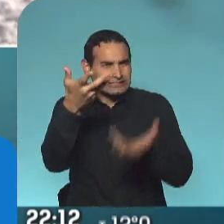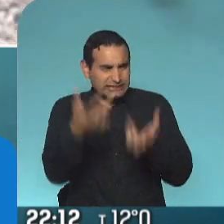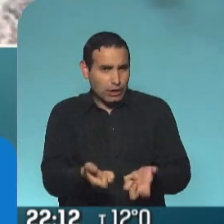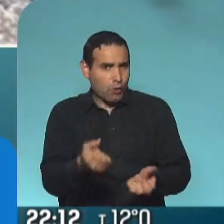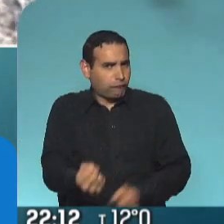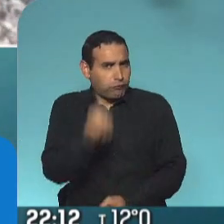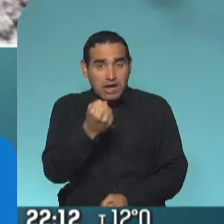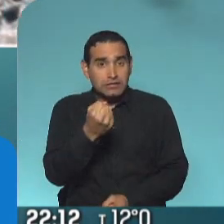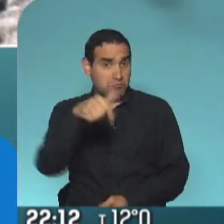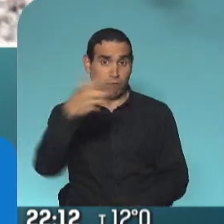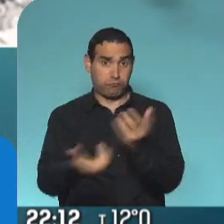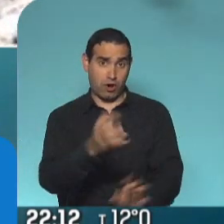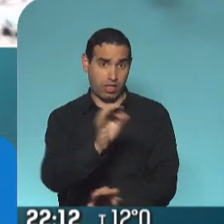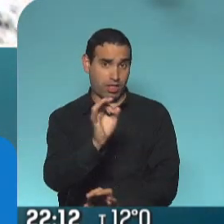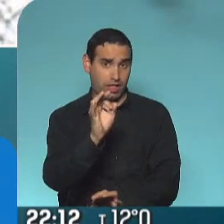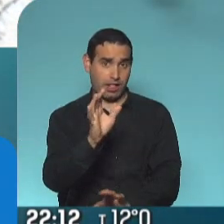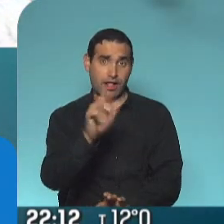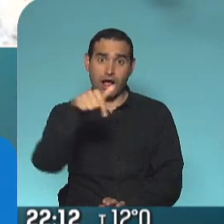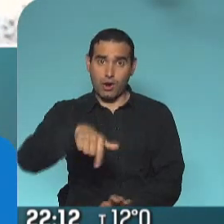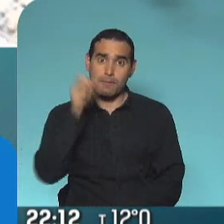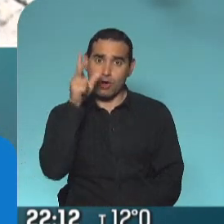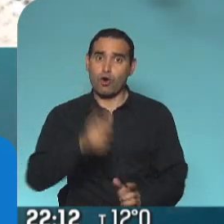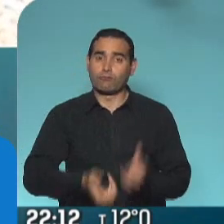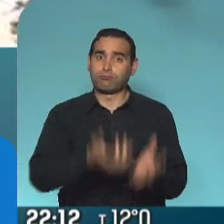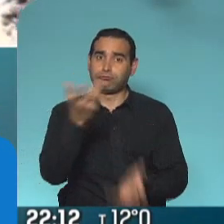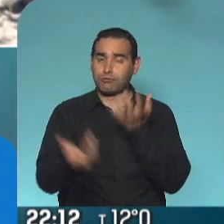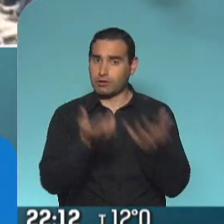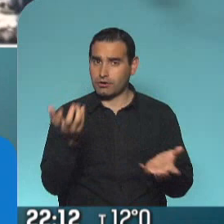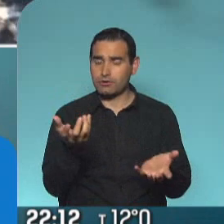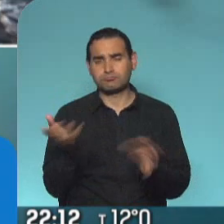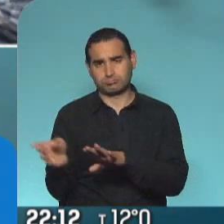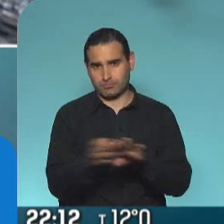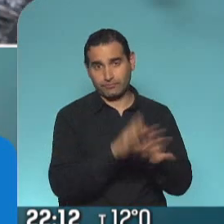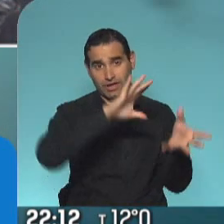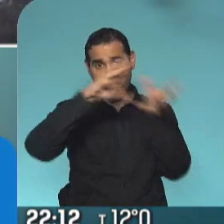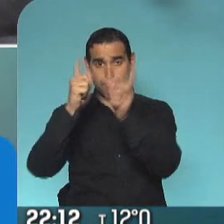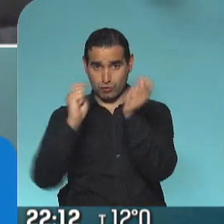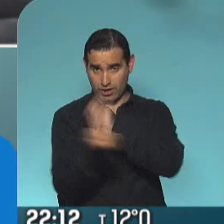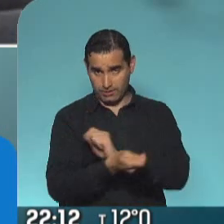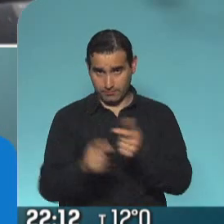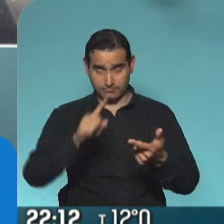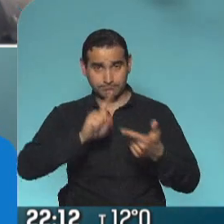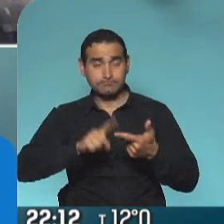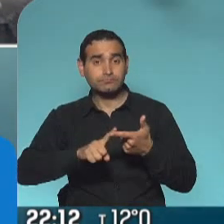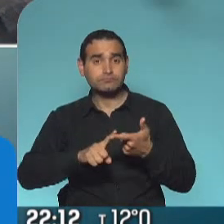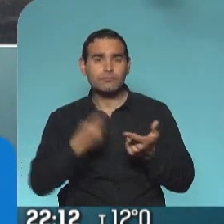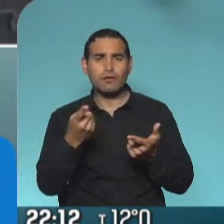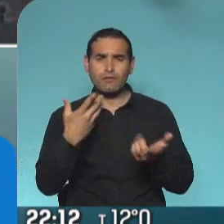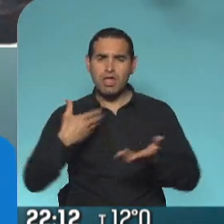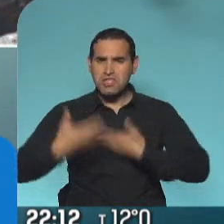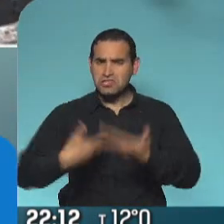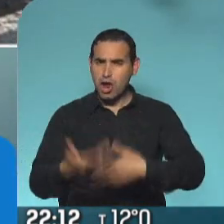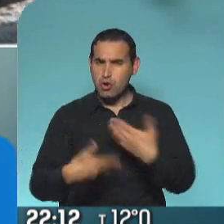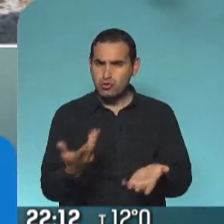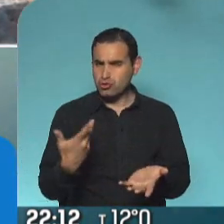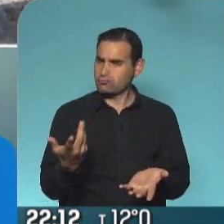hubo la magnitud de incendios y de quema de tantas hectáreas como ahora. Entonces, por un lado el cambio climático, por el otro lado un modelo de desarrollo